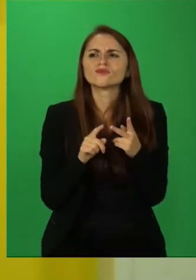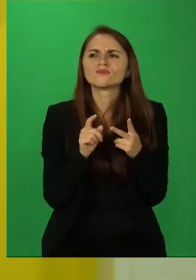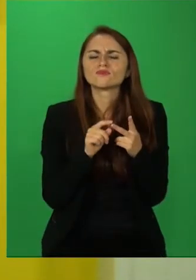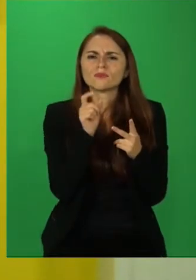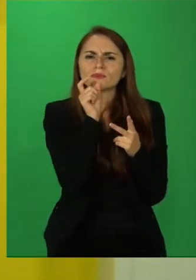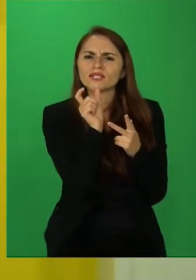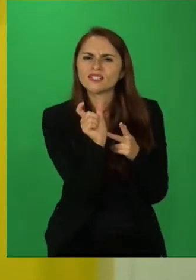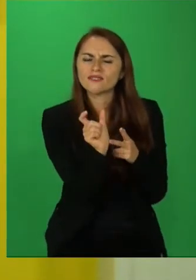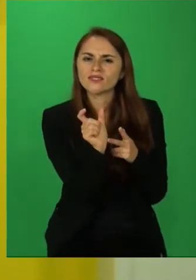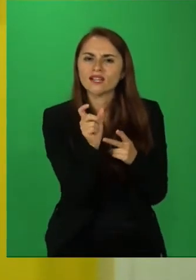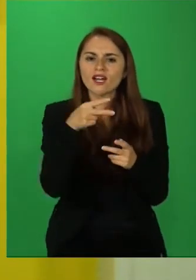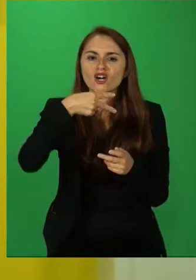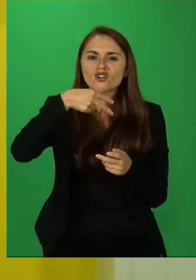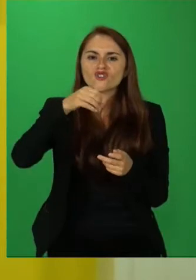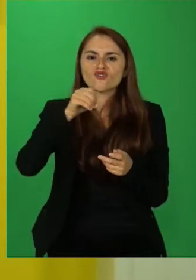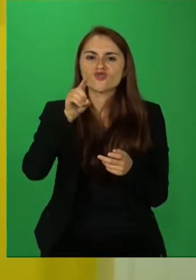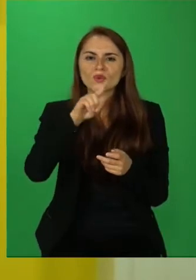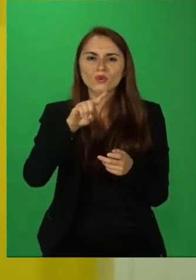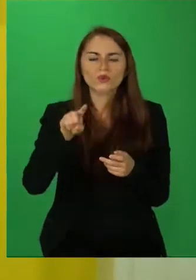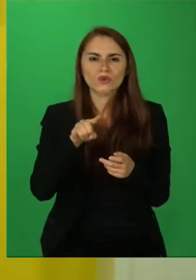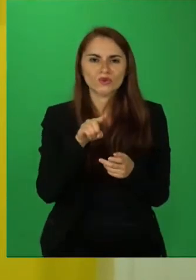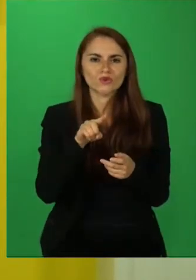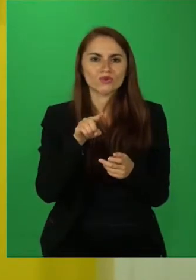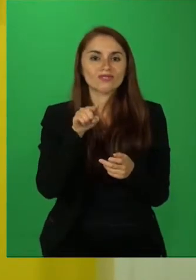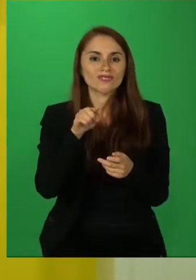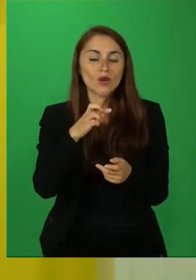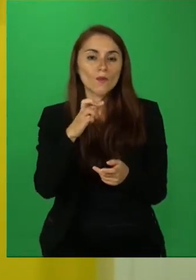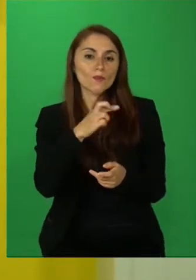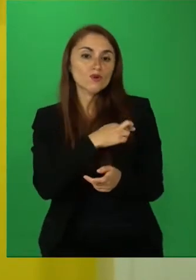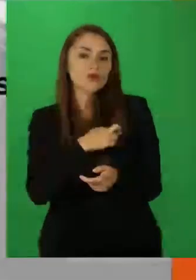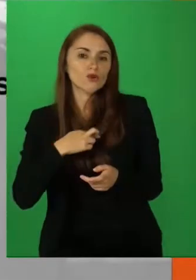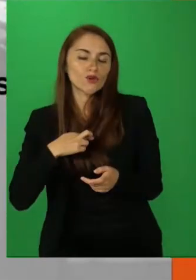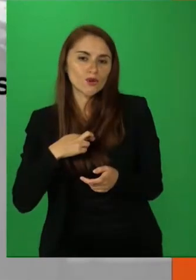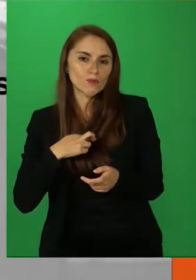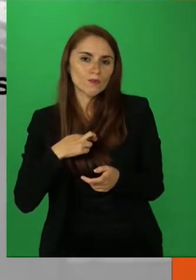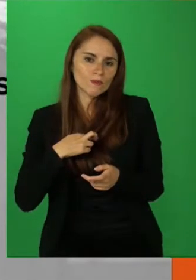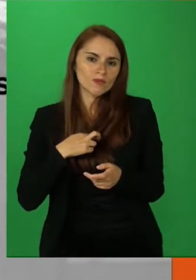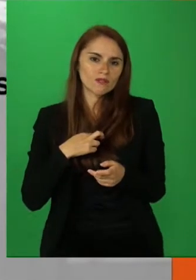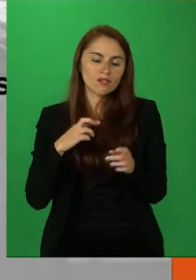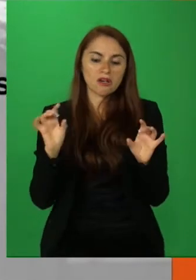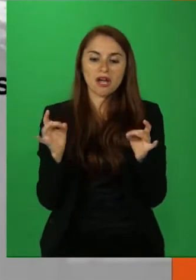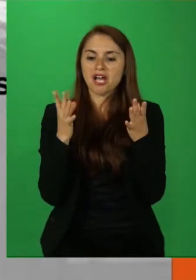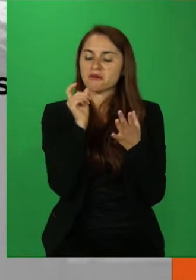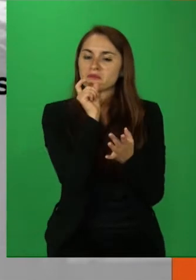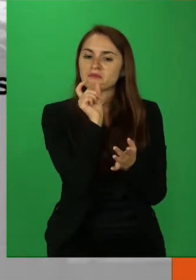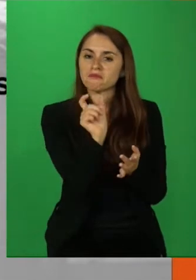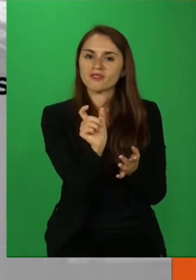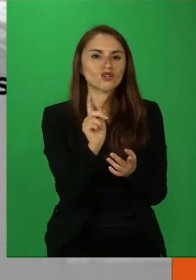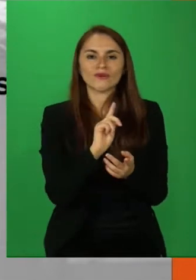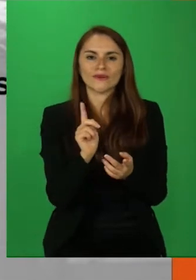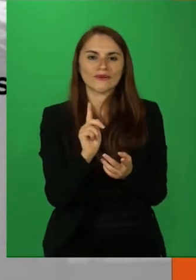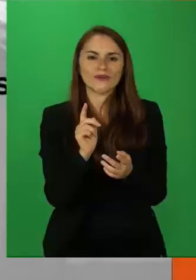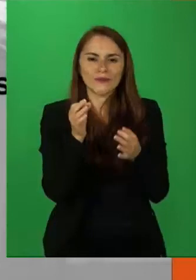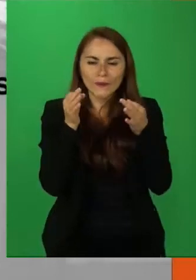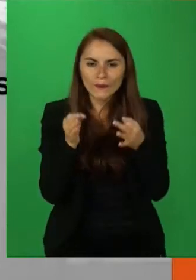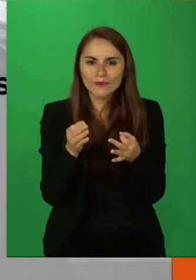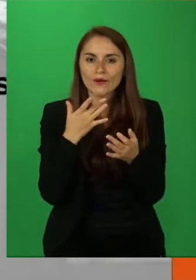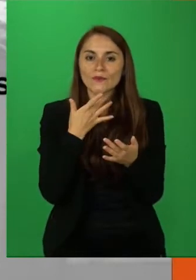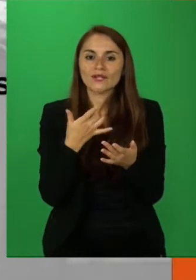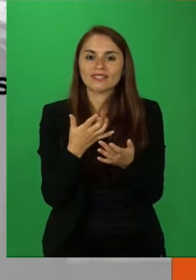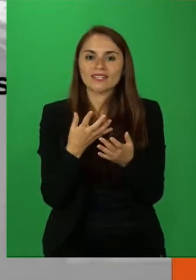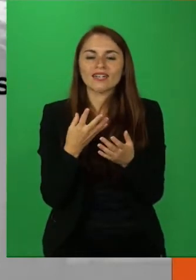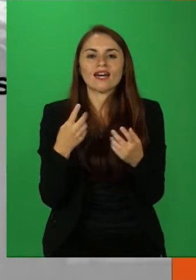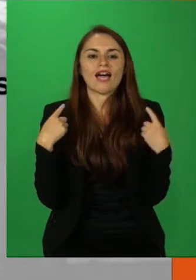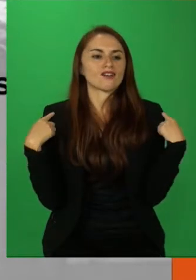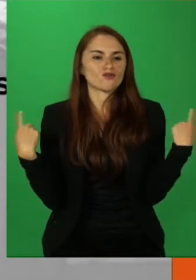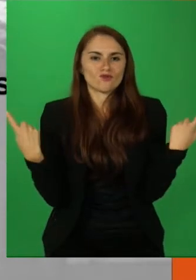elemento, nos. Es un pronombre, no es casualidad que él lo utilice, porque de esa forma nos incluye a todos